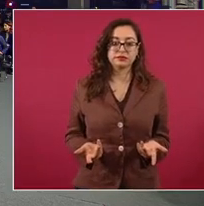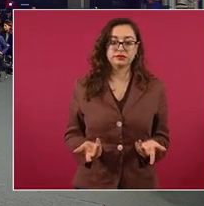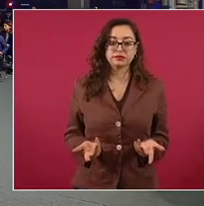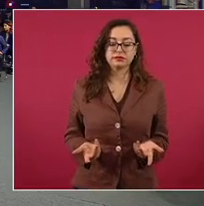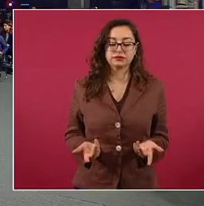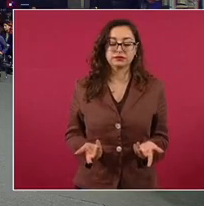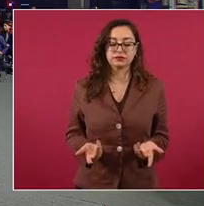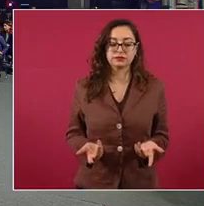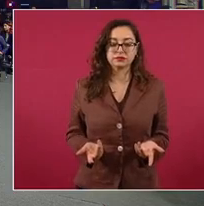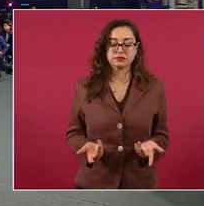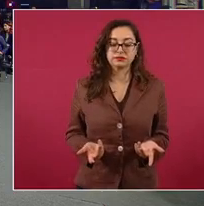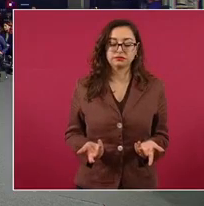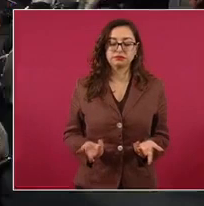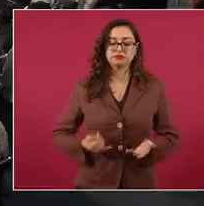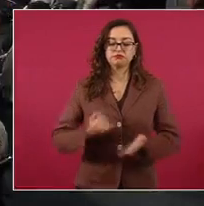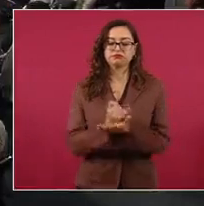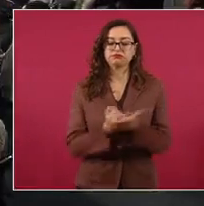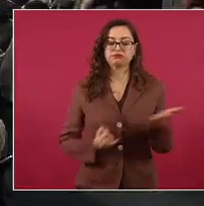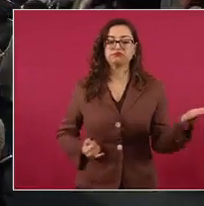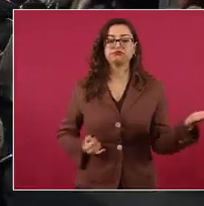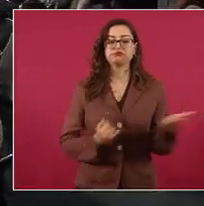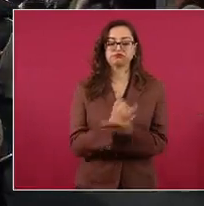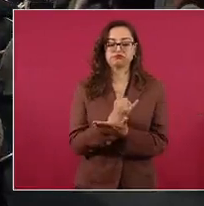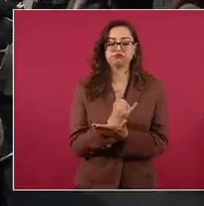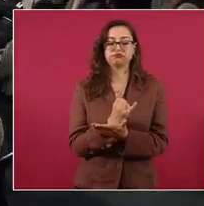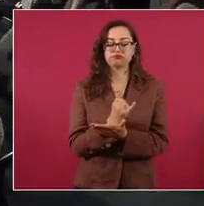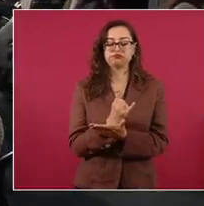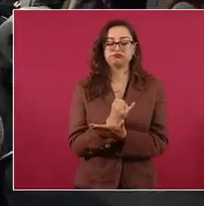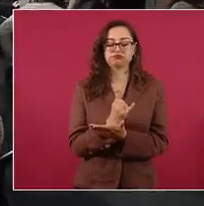se decidió actuar